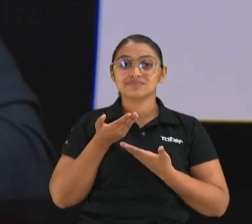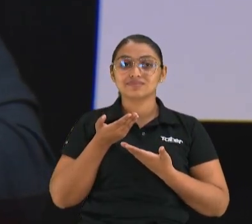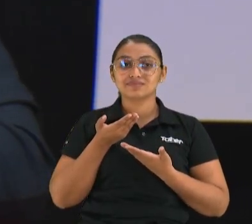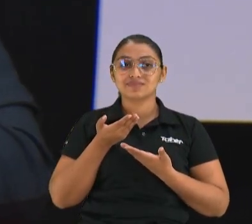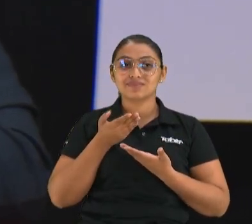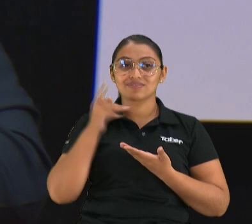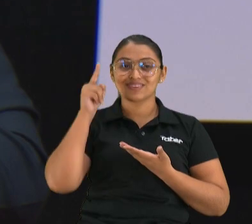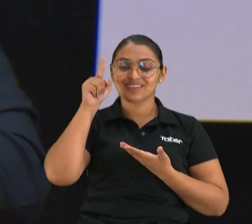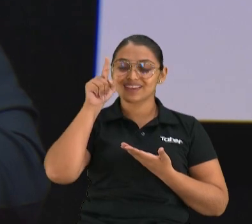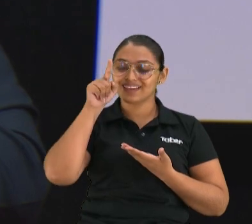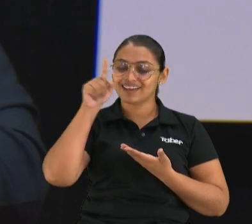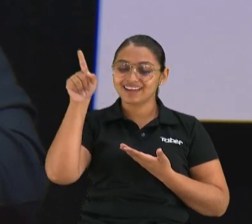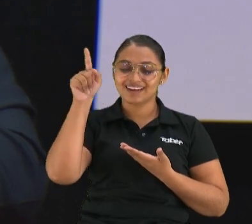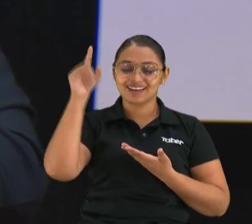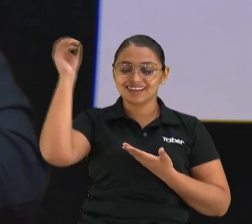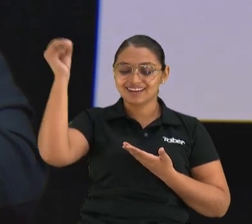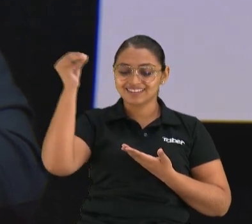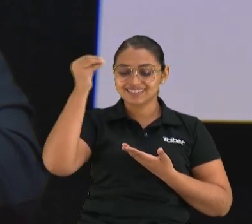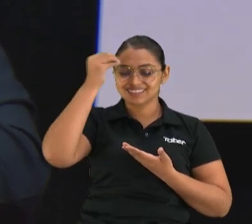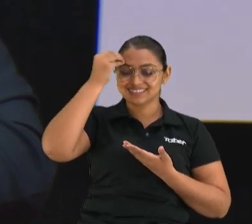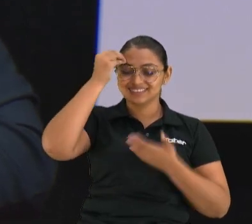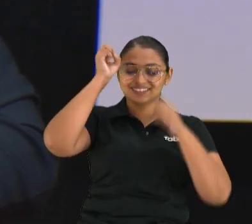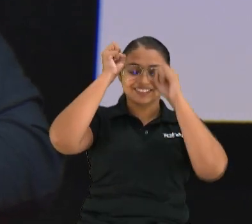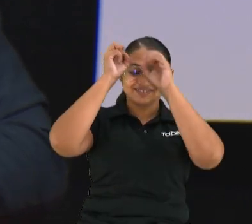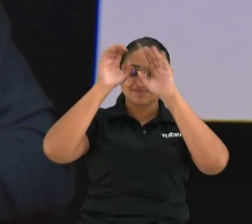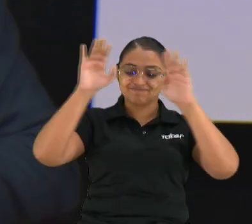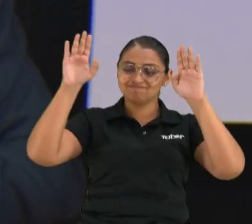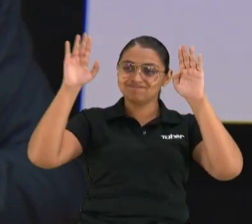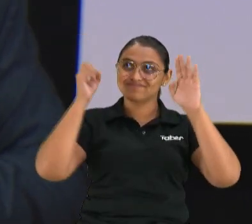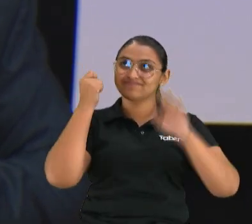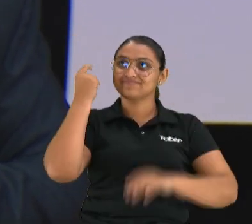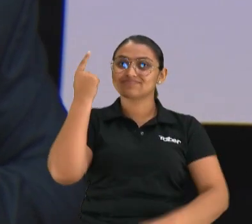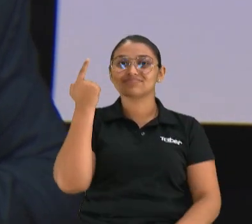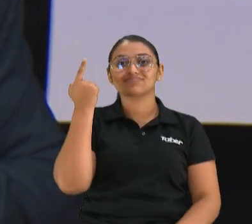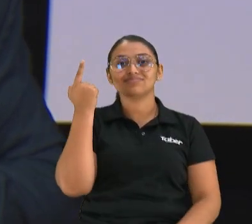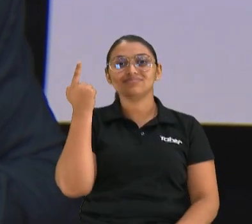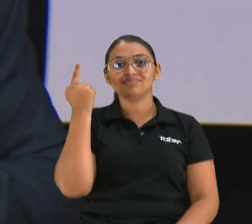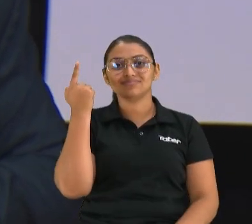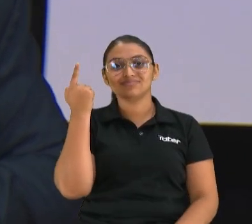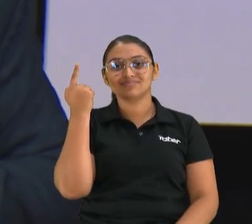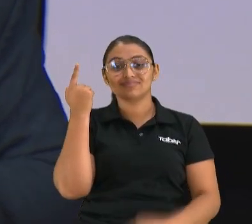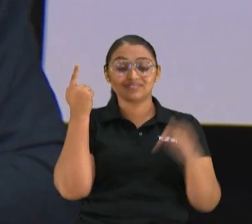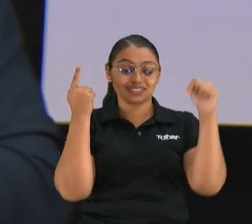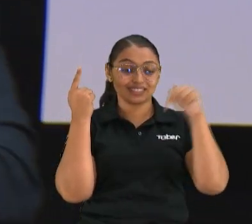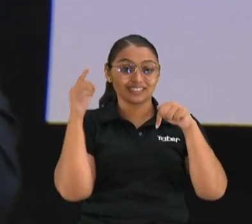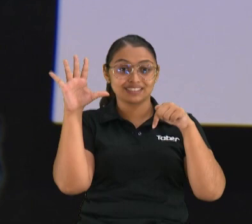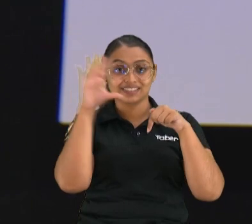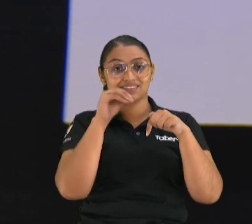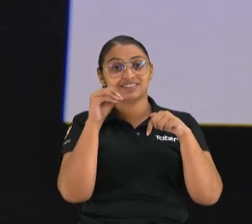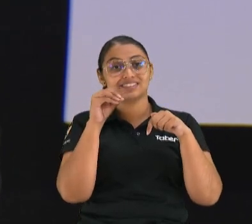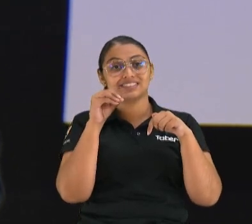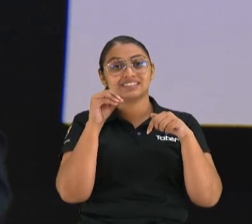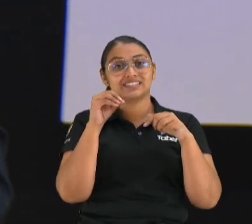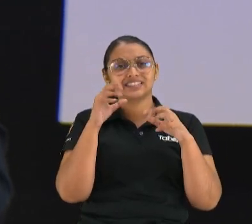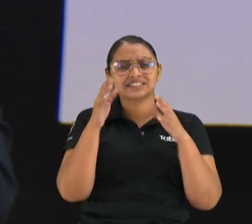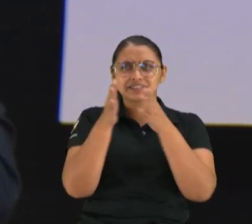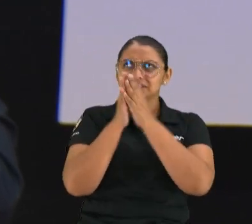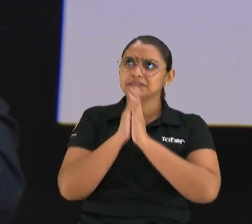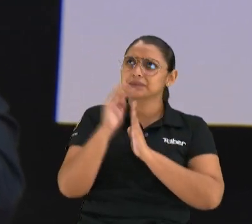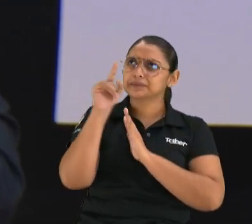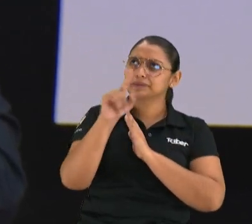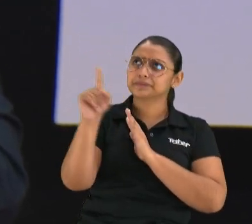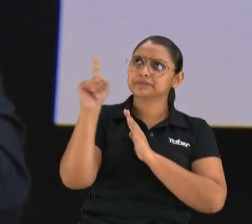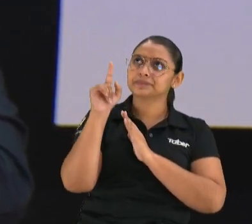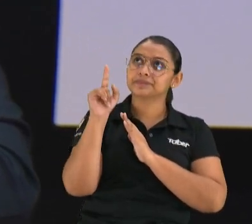él nos abre el entendimiento esta noche amigos Por qué no le pedimos al señor